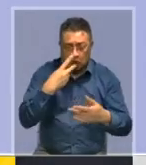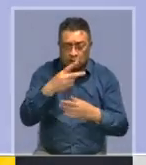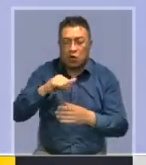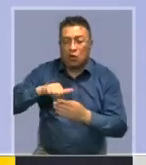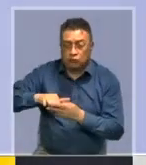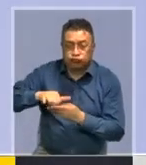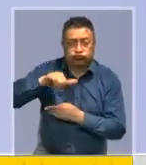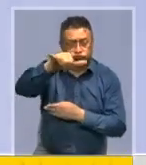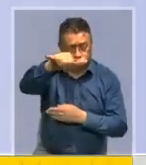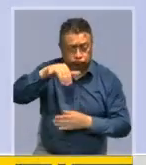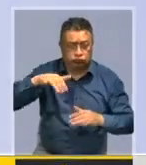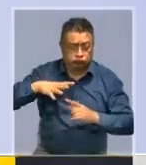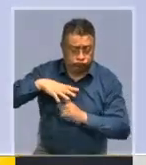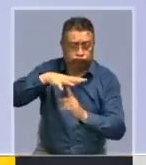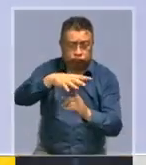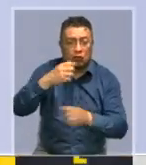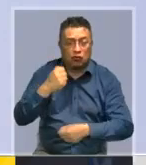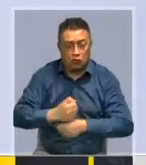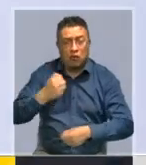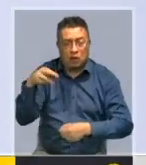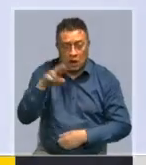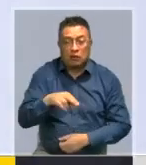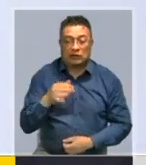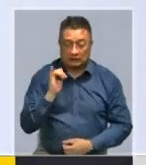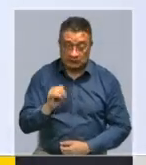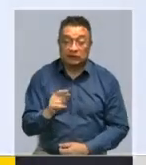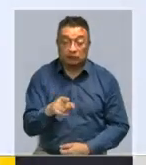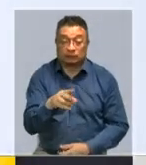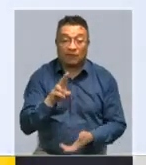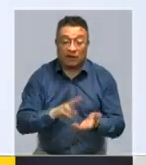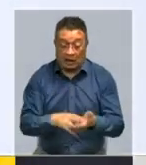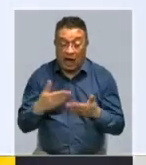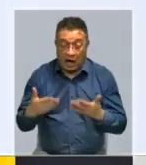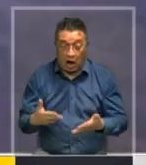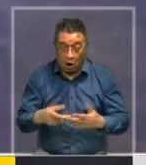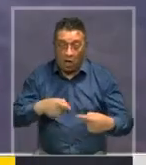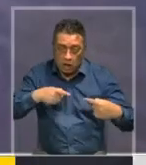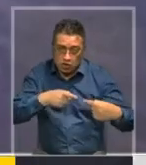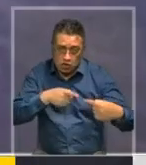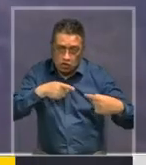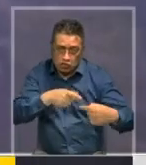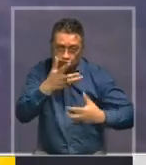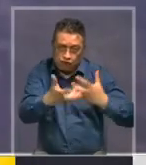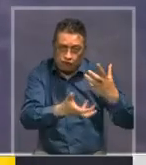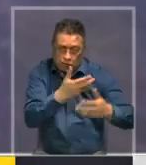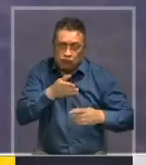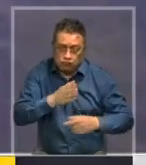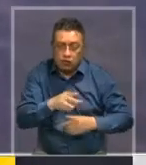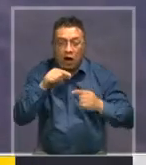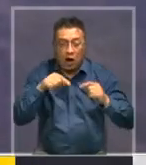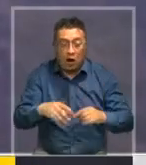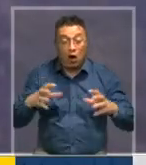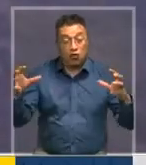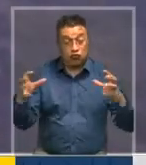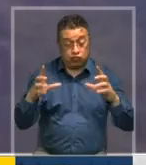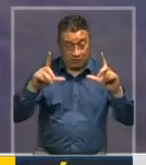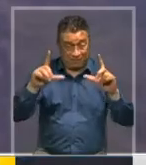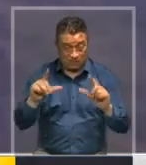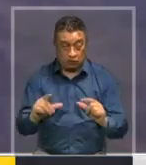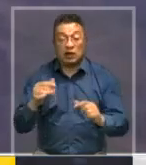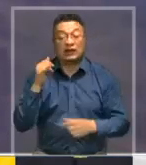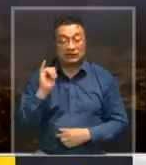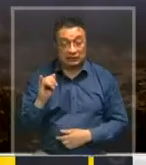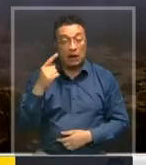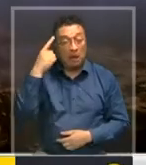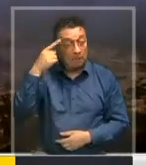no han parado de actuar acá en este lugar. El incendio está, tal como tú dices, en combate. A lo mejor uno ve que ha bajado un poco la intensidad, pero eso no quiere decir que no esté